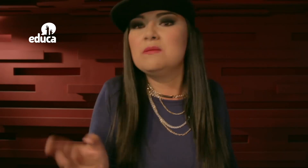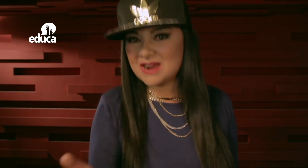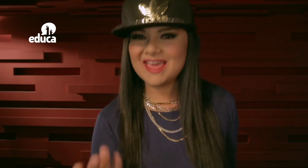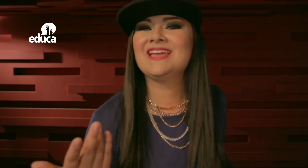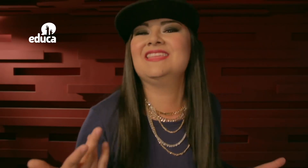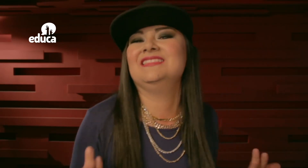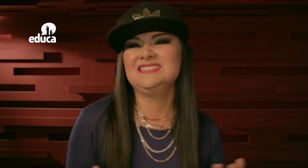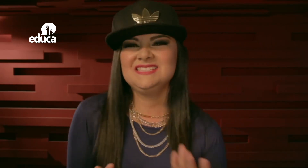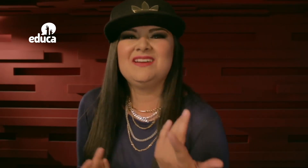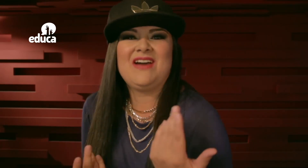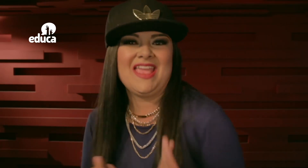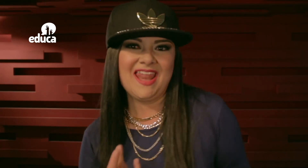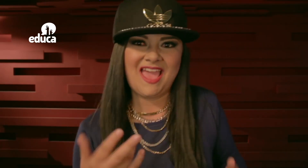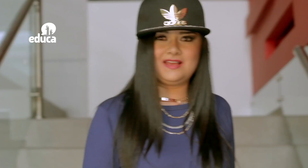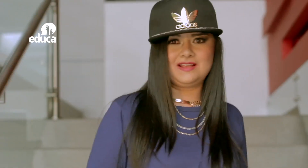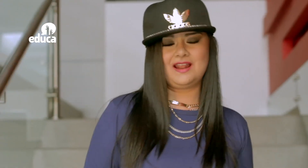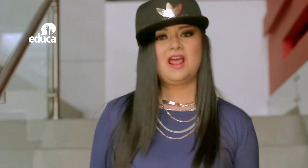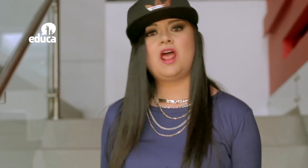este género musical.